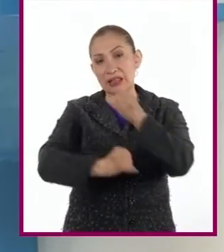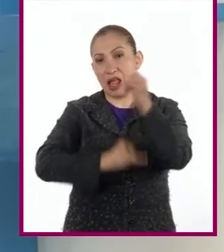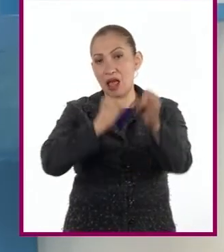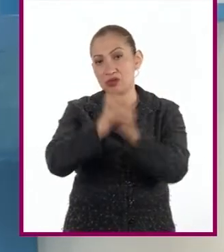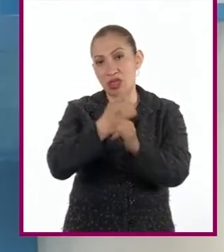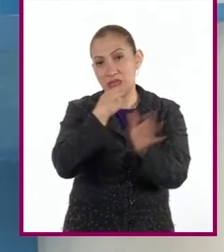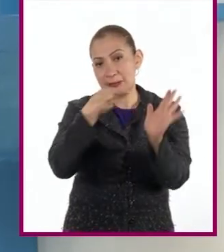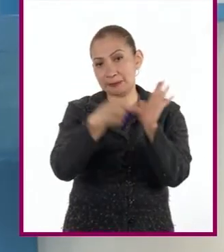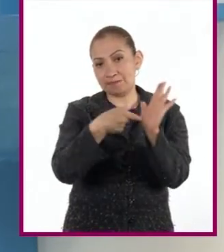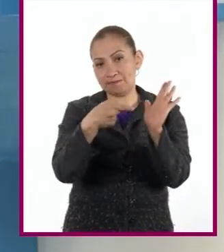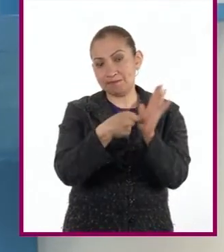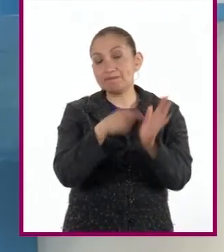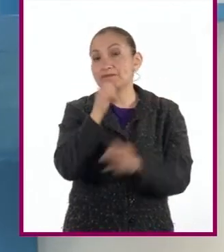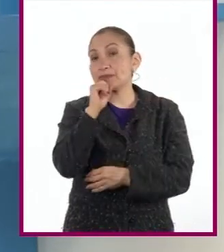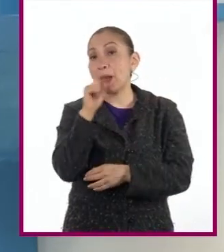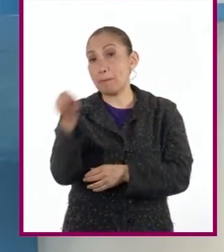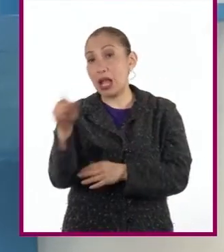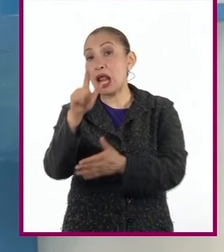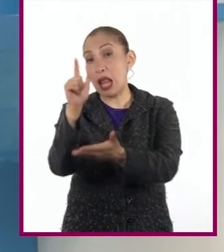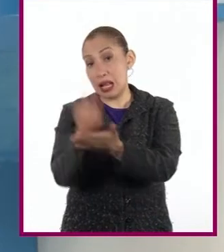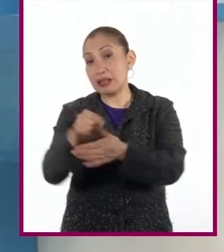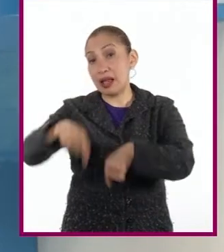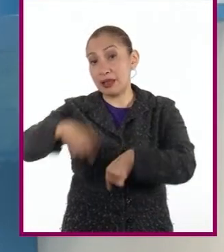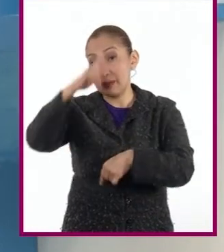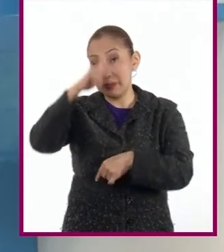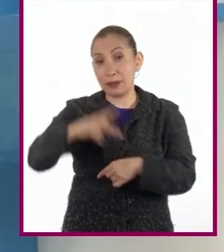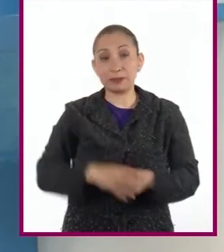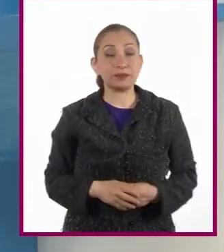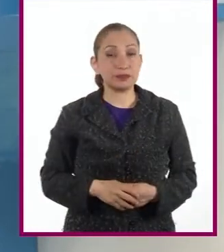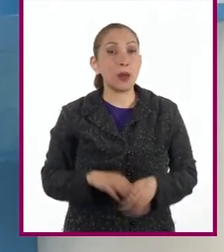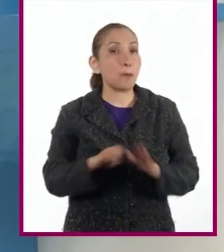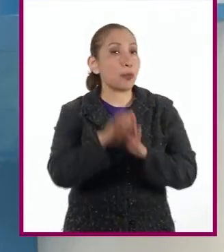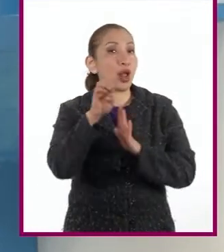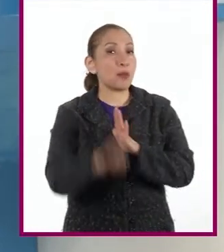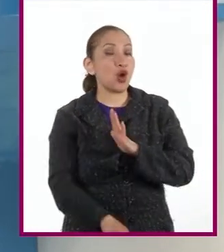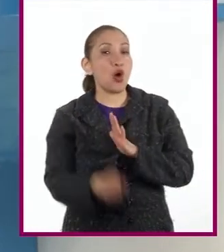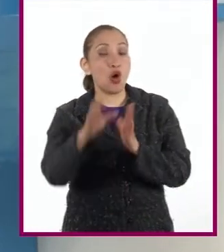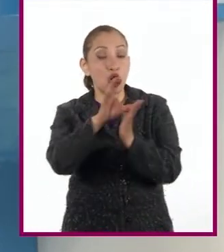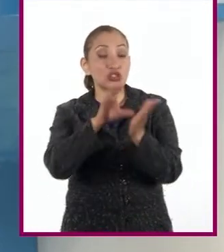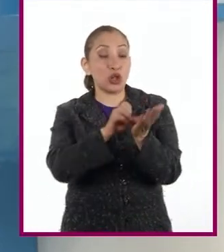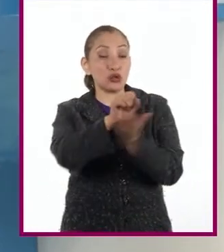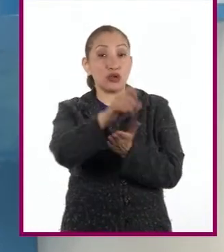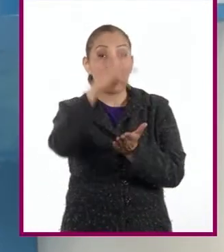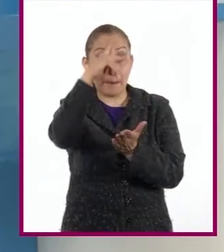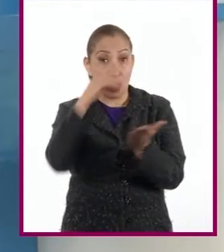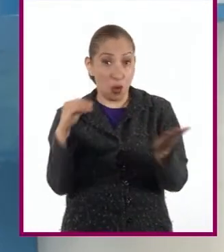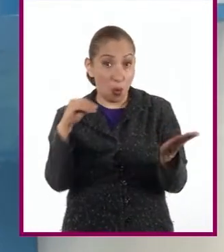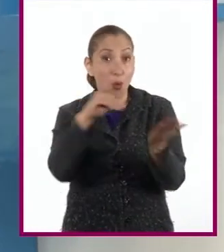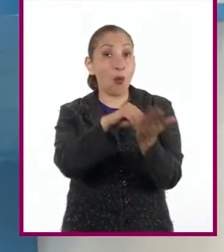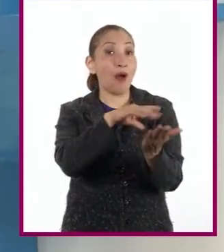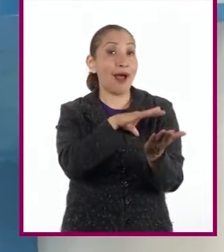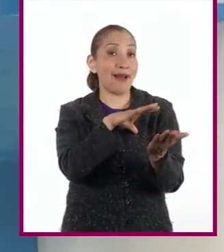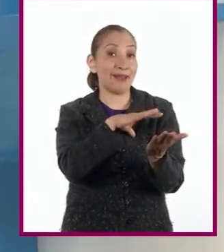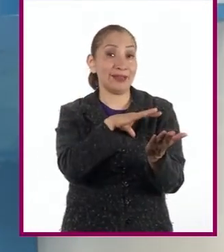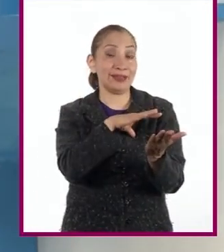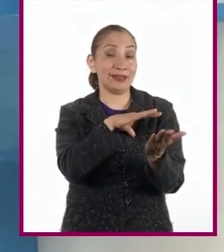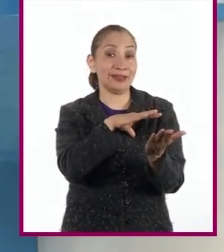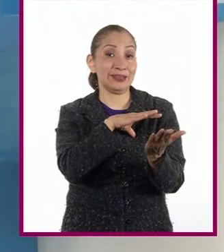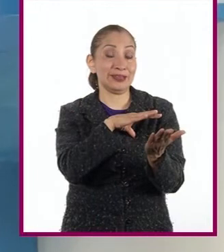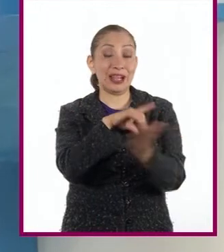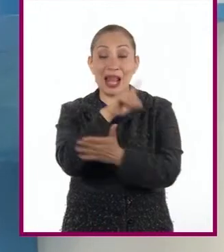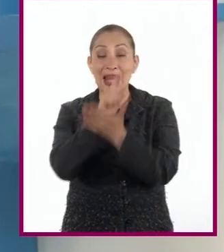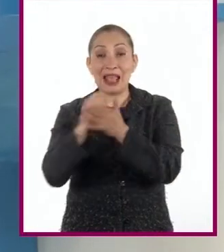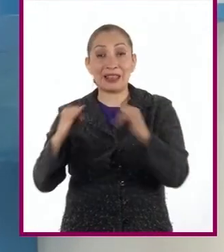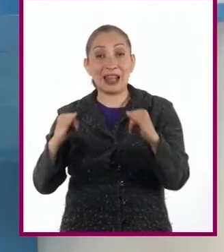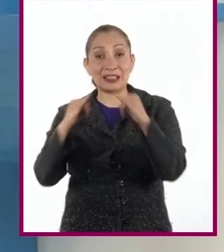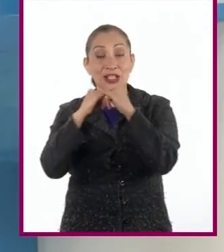internacionales y también en las leyes de nuestro país, tales como la Constitución Política de los Estados Unidos Mexicanos, la Ley